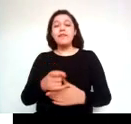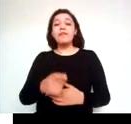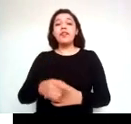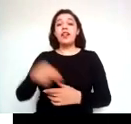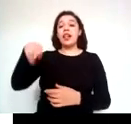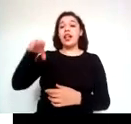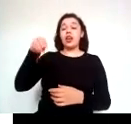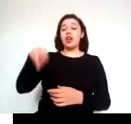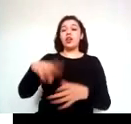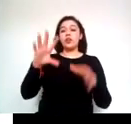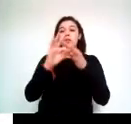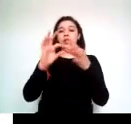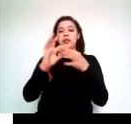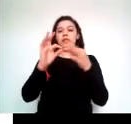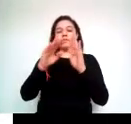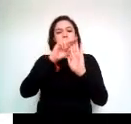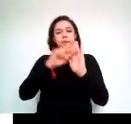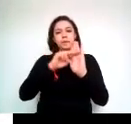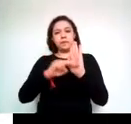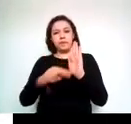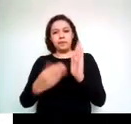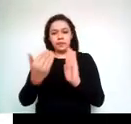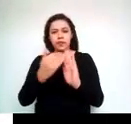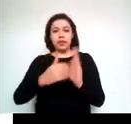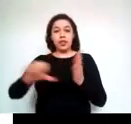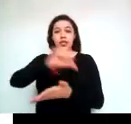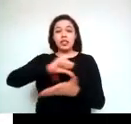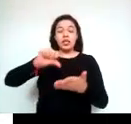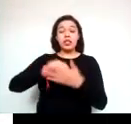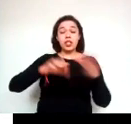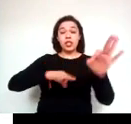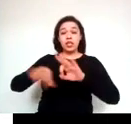casi todos sus requerimientos. Un centro de trabajo es